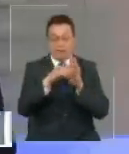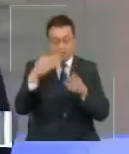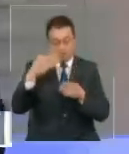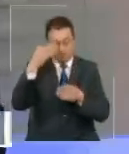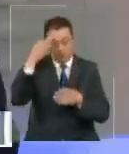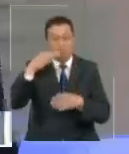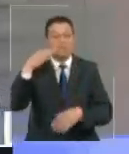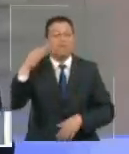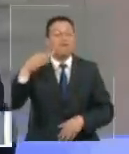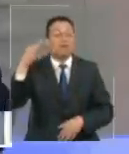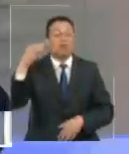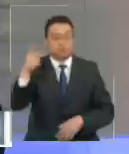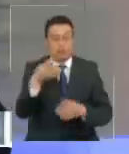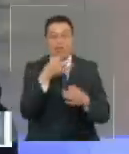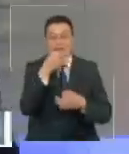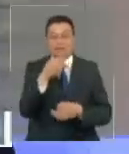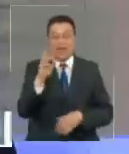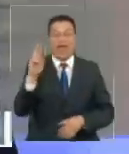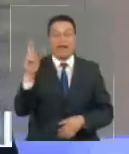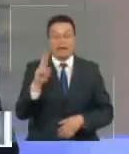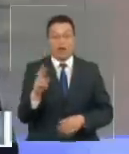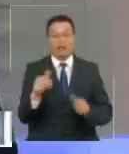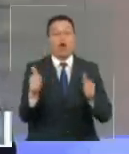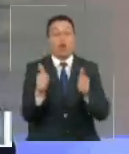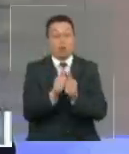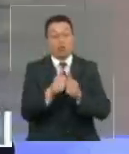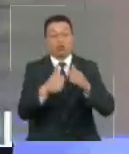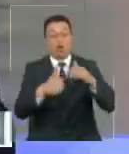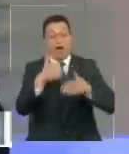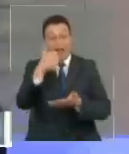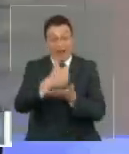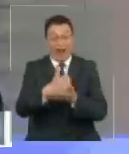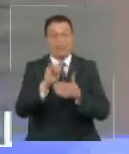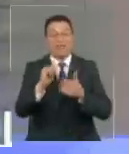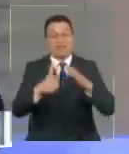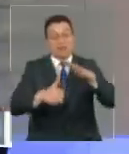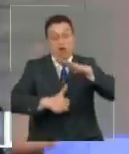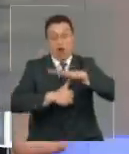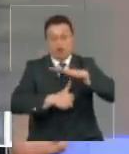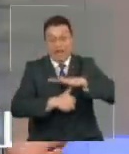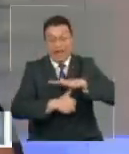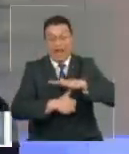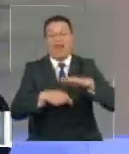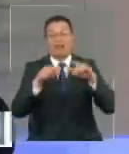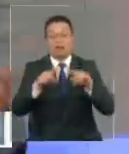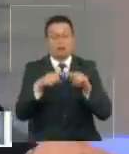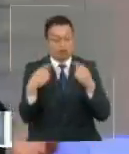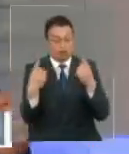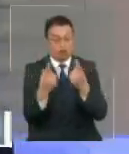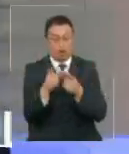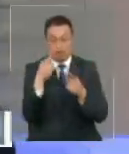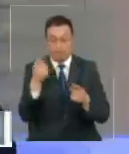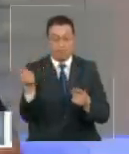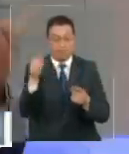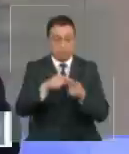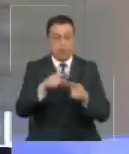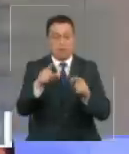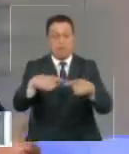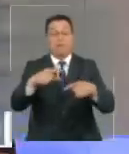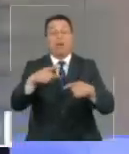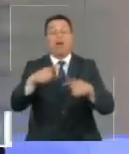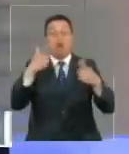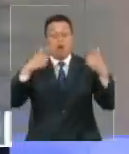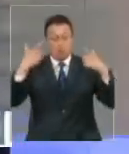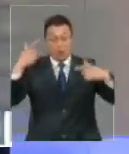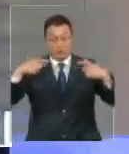adelante y lo que está diciendo Recoleta con todos sus concejales es que no queremos de aquí en adelante que nadie ni venga a poner una media luna ni